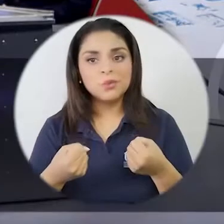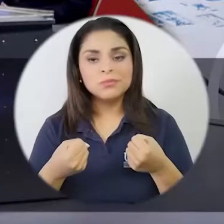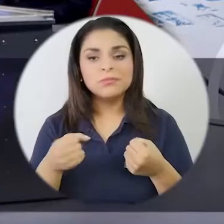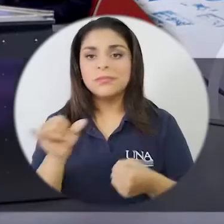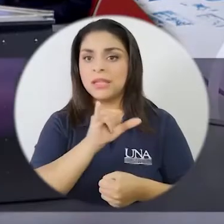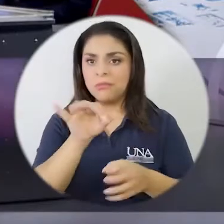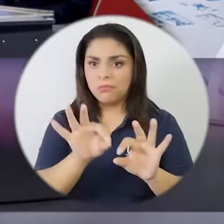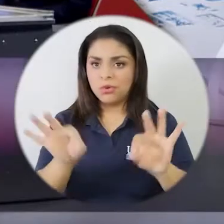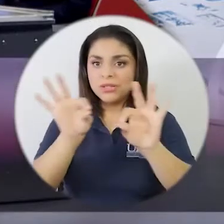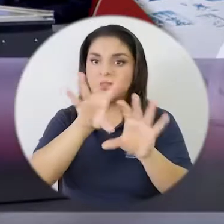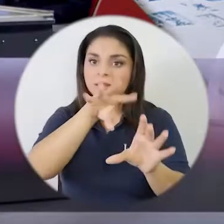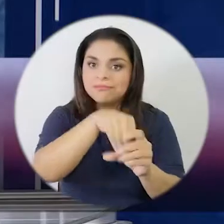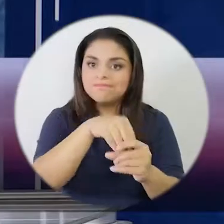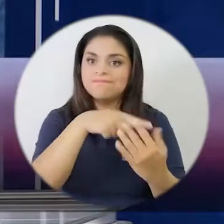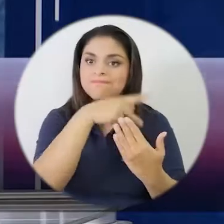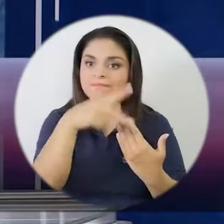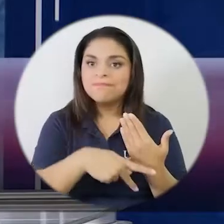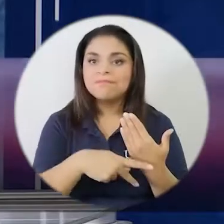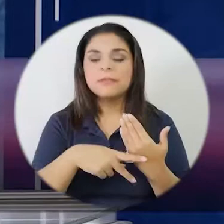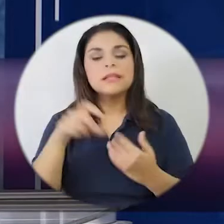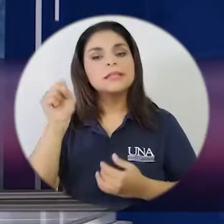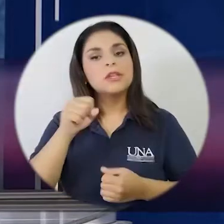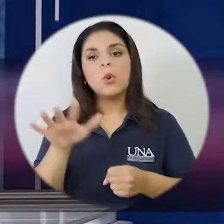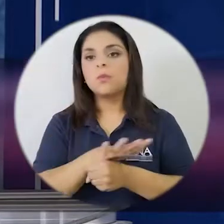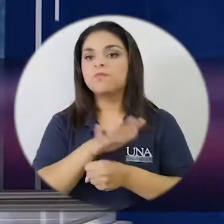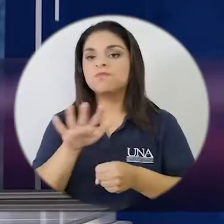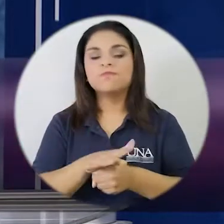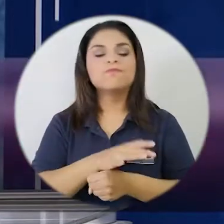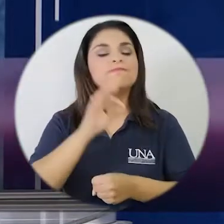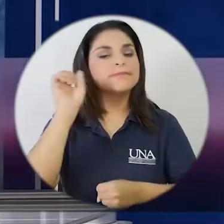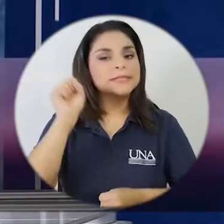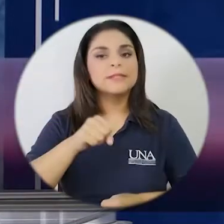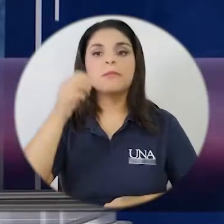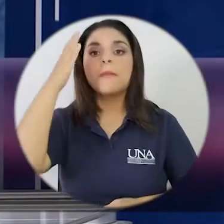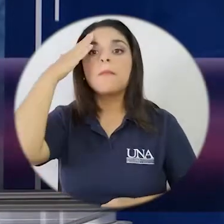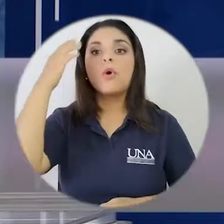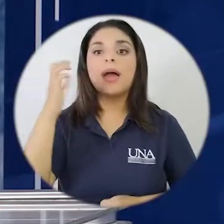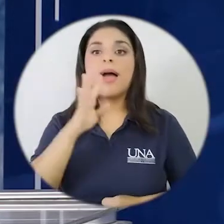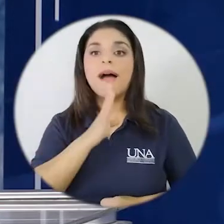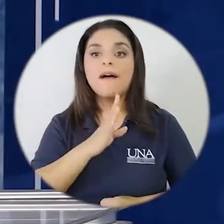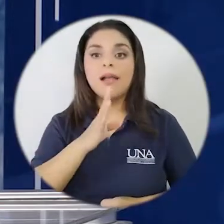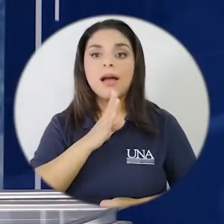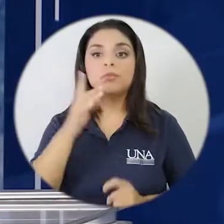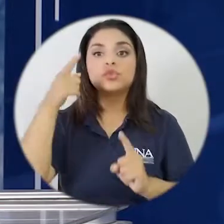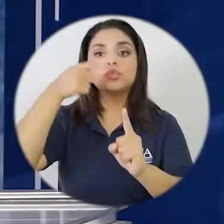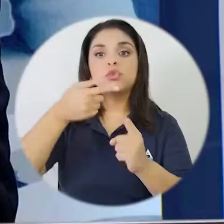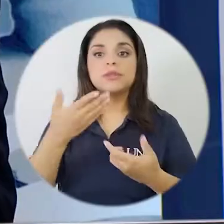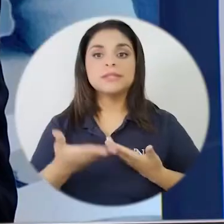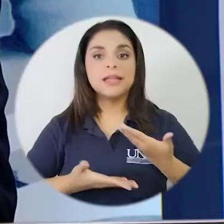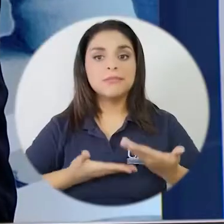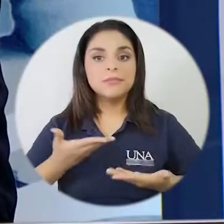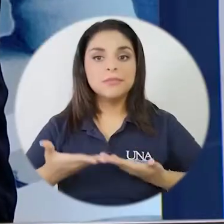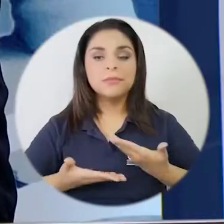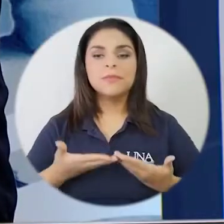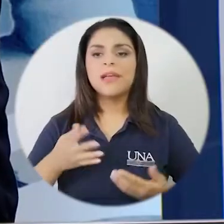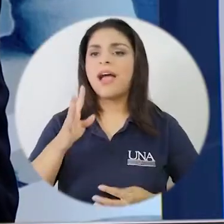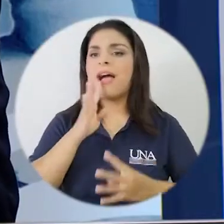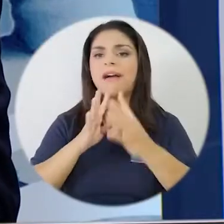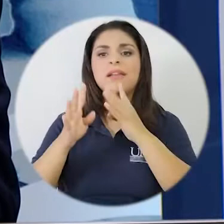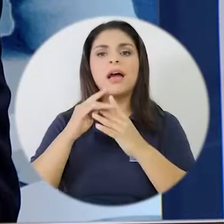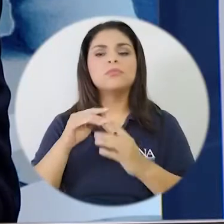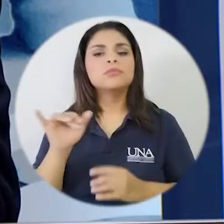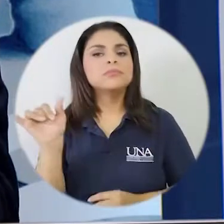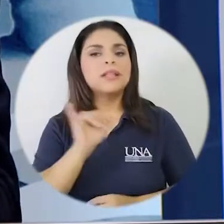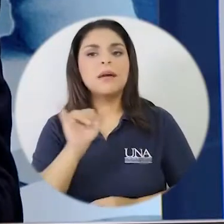esté en el ámbito de cobertura, diría uno, ¿verdad? Totalmente y absolutamente, porque cuando hablamos de servicios, hablamos